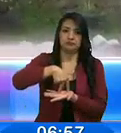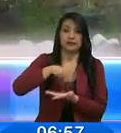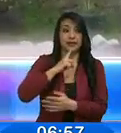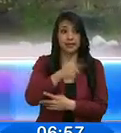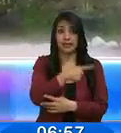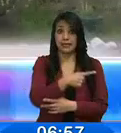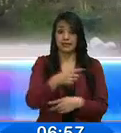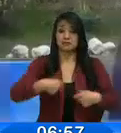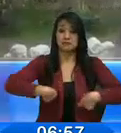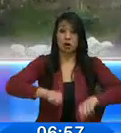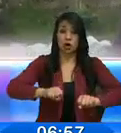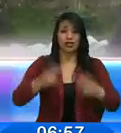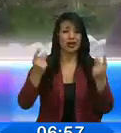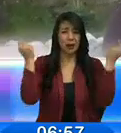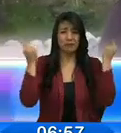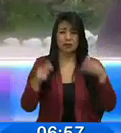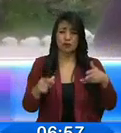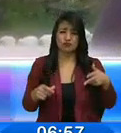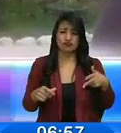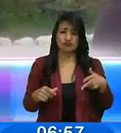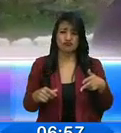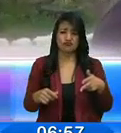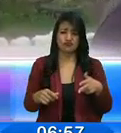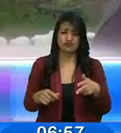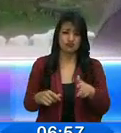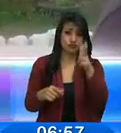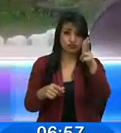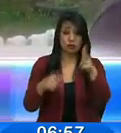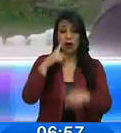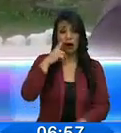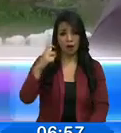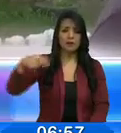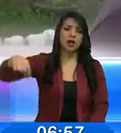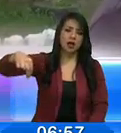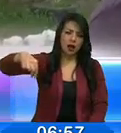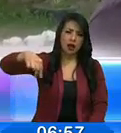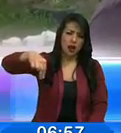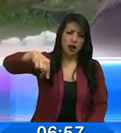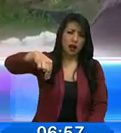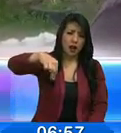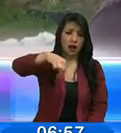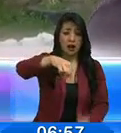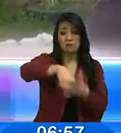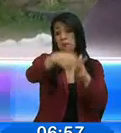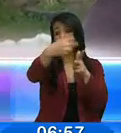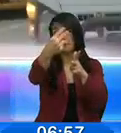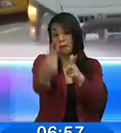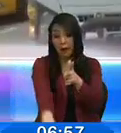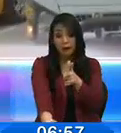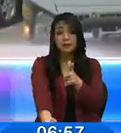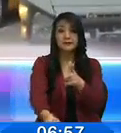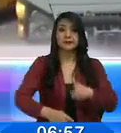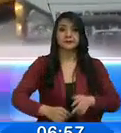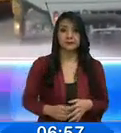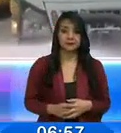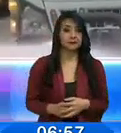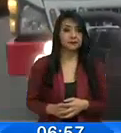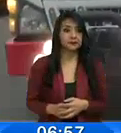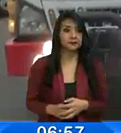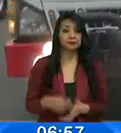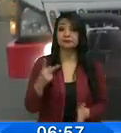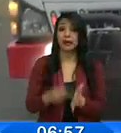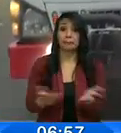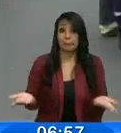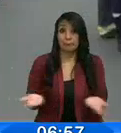a toda velocidad la moto y sin luz. Lo que el señor iba a pasar, lo cogió. Producto del impacto,